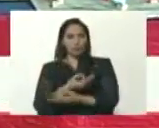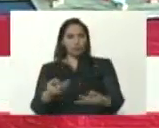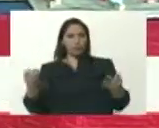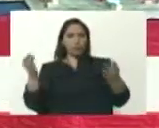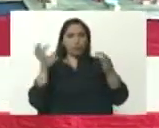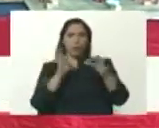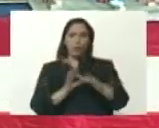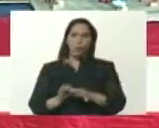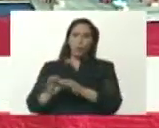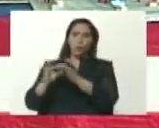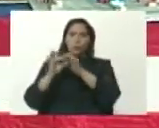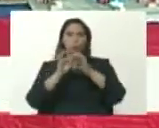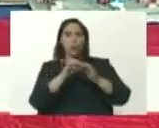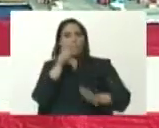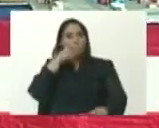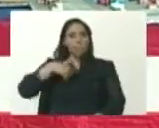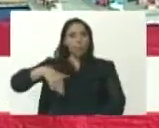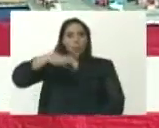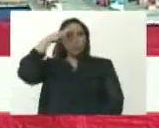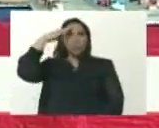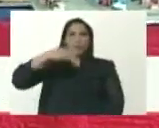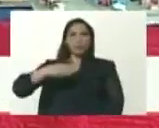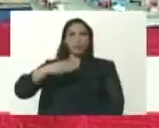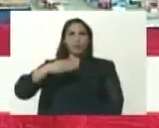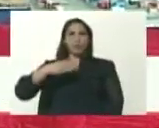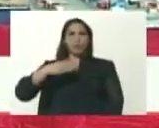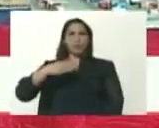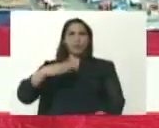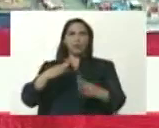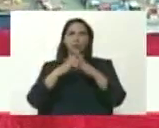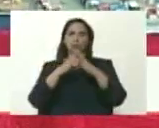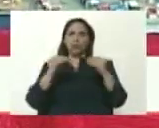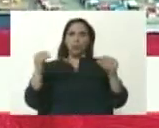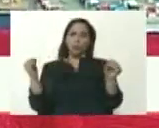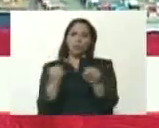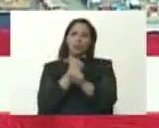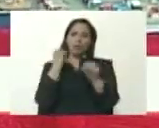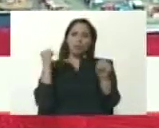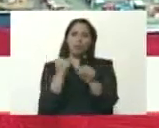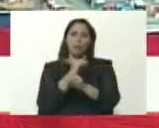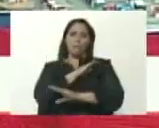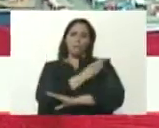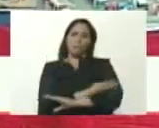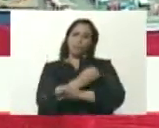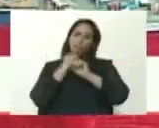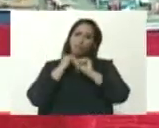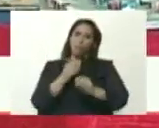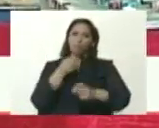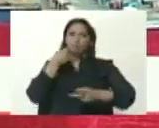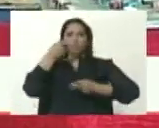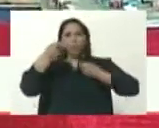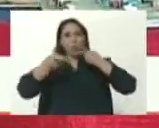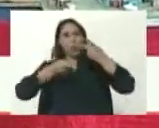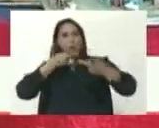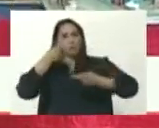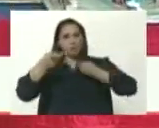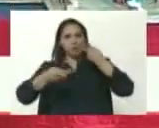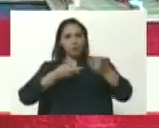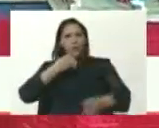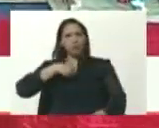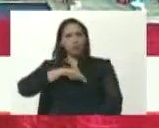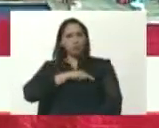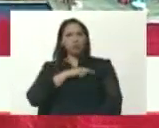unión cívico-militar y con todo el trabajo y el poder político que hemos